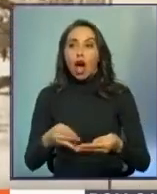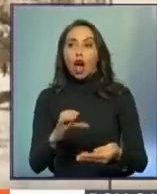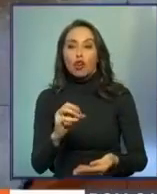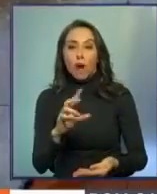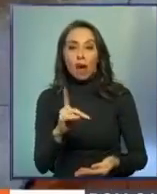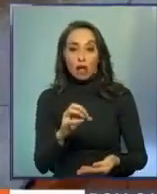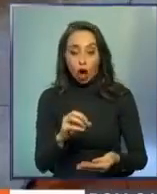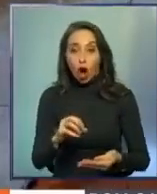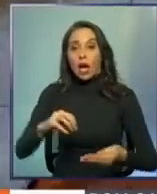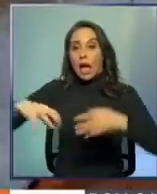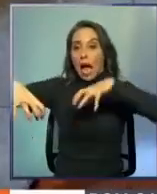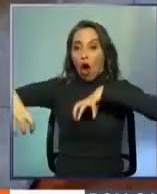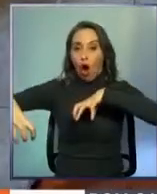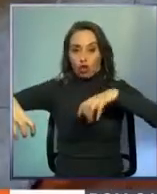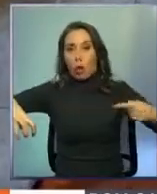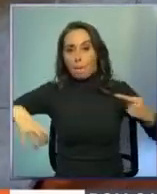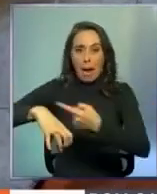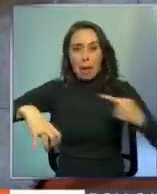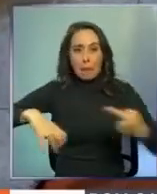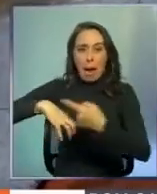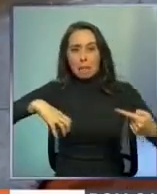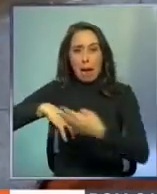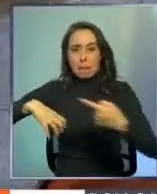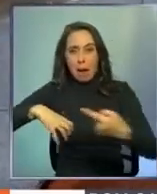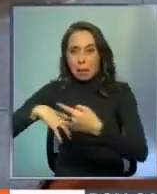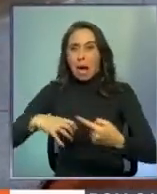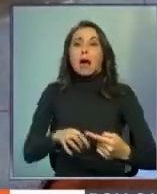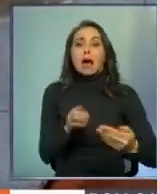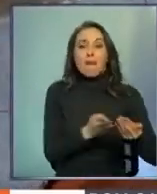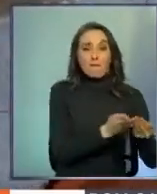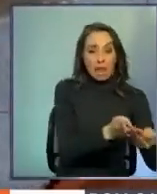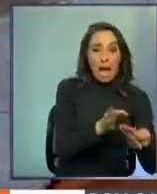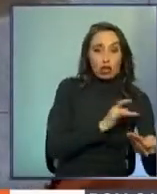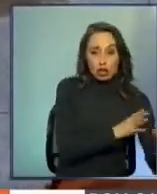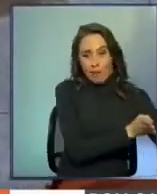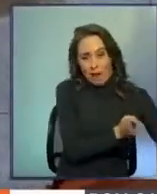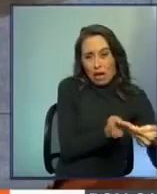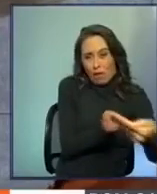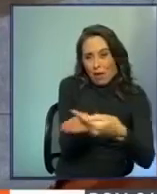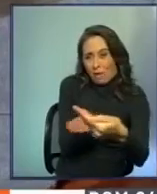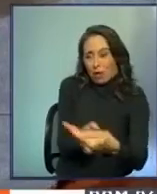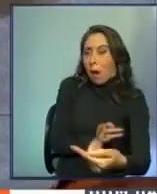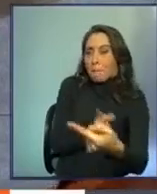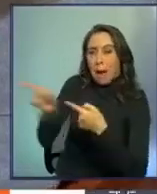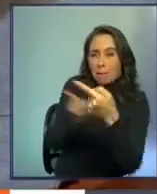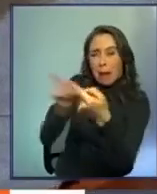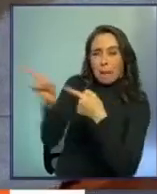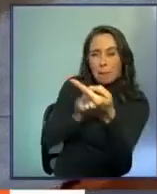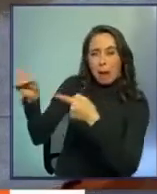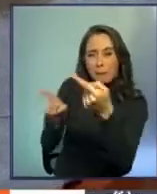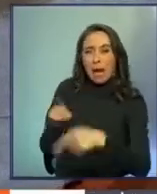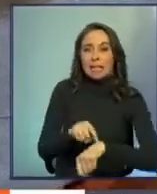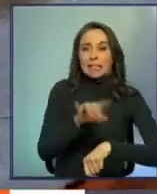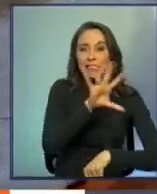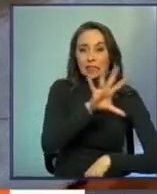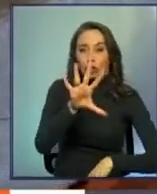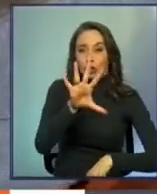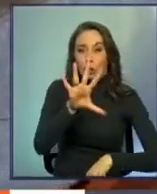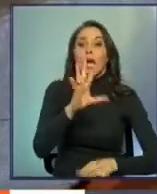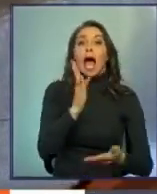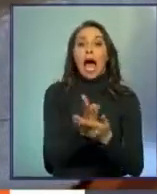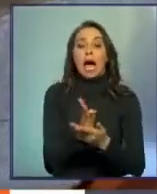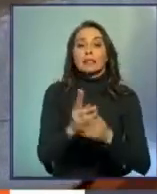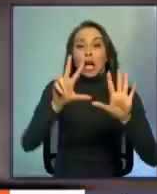del fuerte norte. Iniciado el fuego desde los buques chilenos, entre las 5:55 hasta las 8 de la